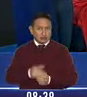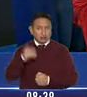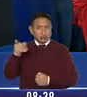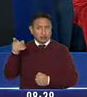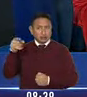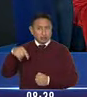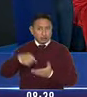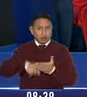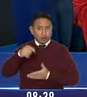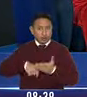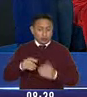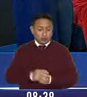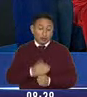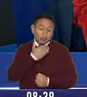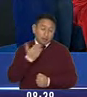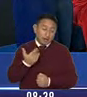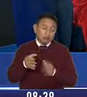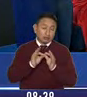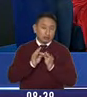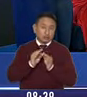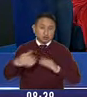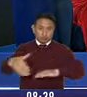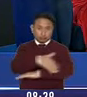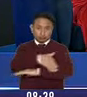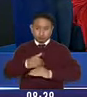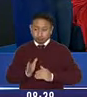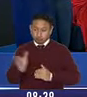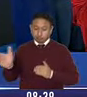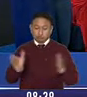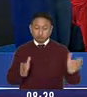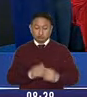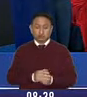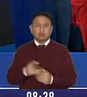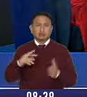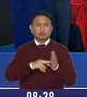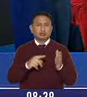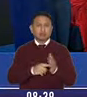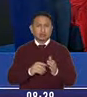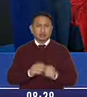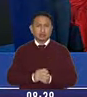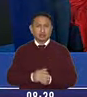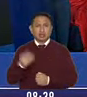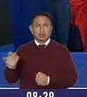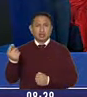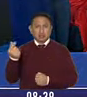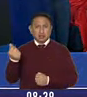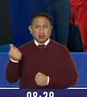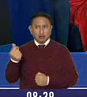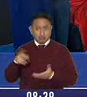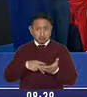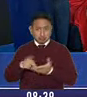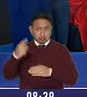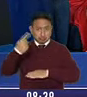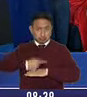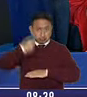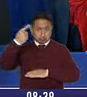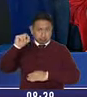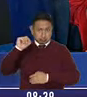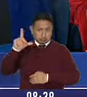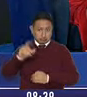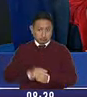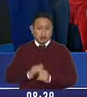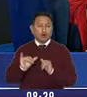el contrato o el mejoramiento de la vía en este caso, no implica esto que suba el peaje que han reclamado los ciudadanos, o